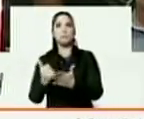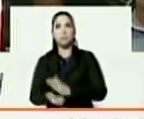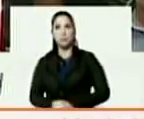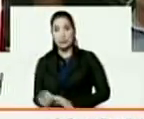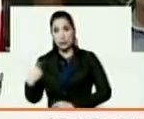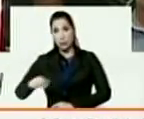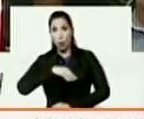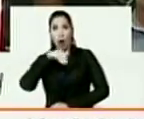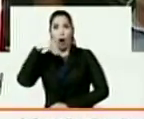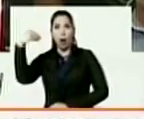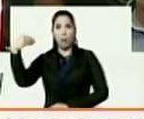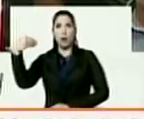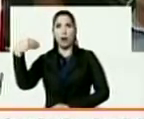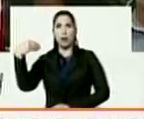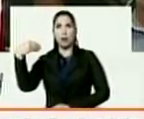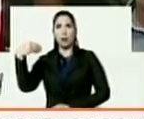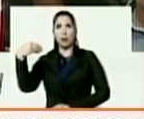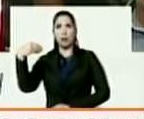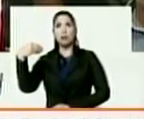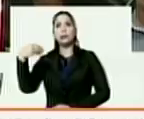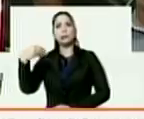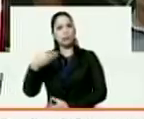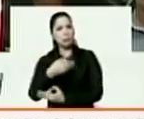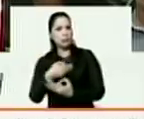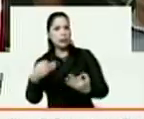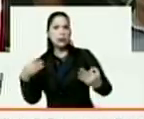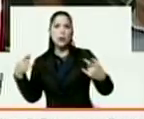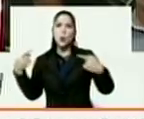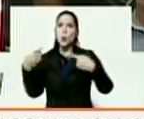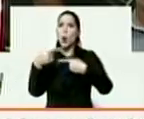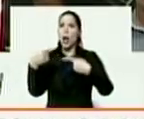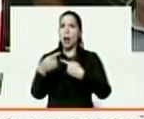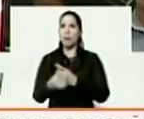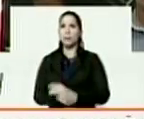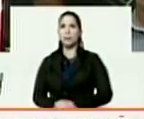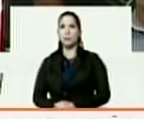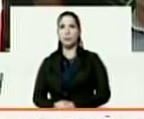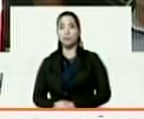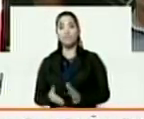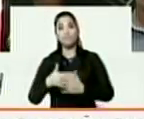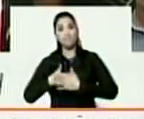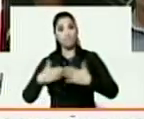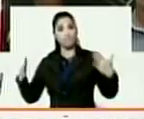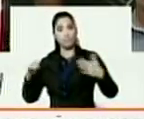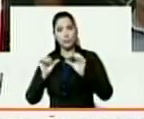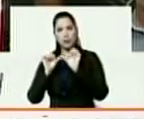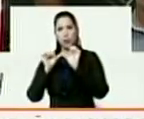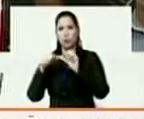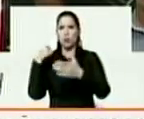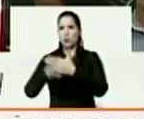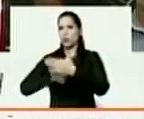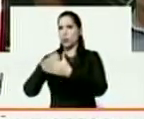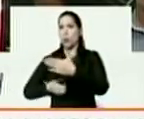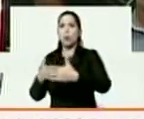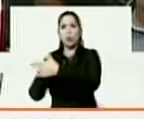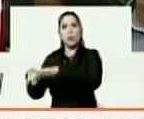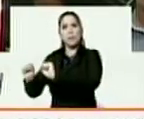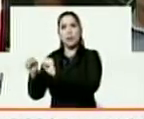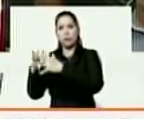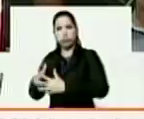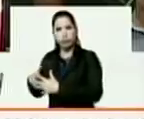alma y el espíritu exactamente igual dispuestos a seguir luchando contra el imperialismo norteamericano